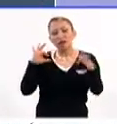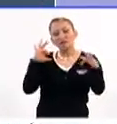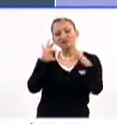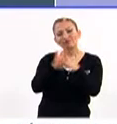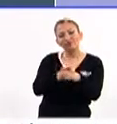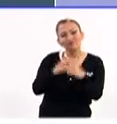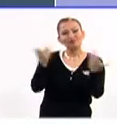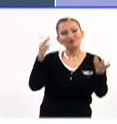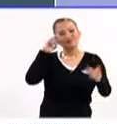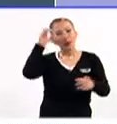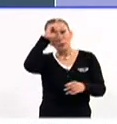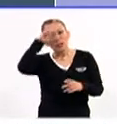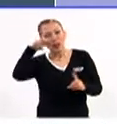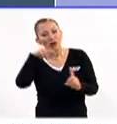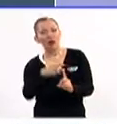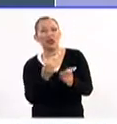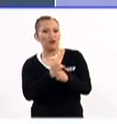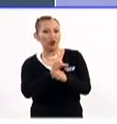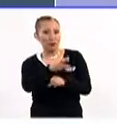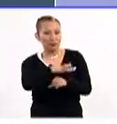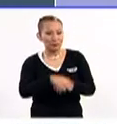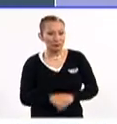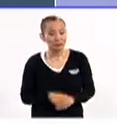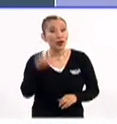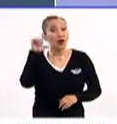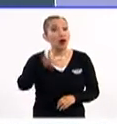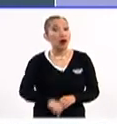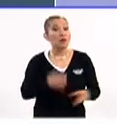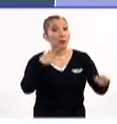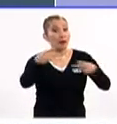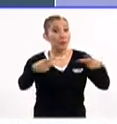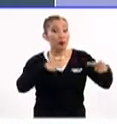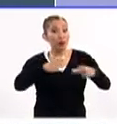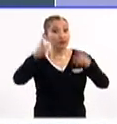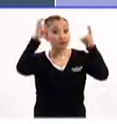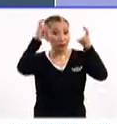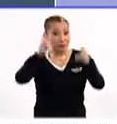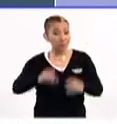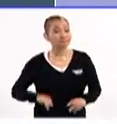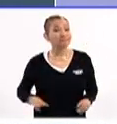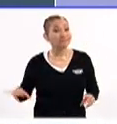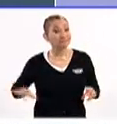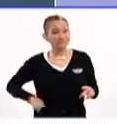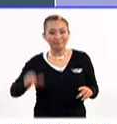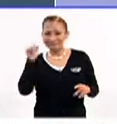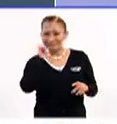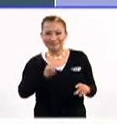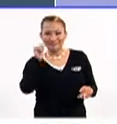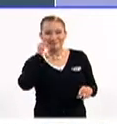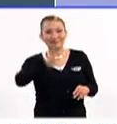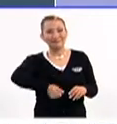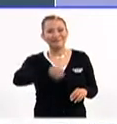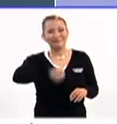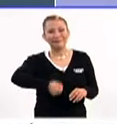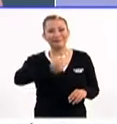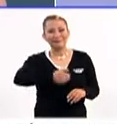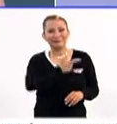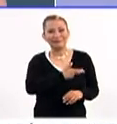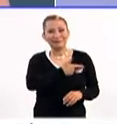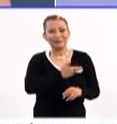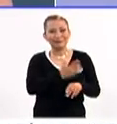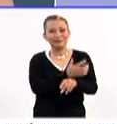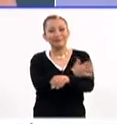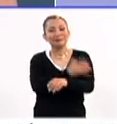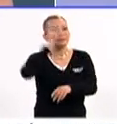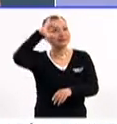de vista y por supuesto información. Hoy tenemos preparado un programa muy interesante como siempre. Saludo con mucho gusto a mi